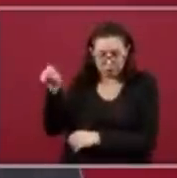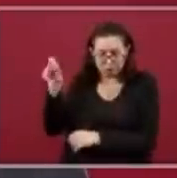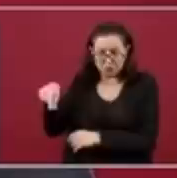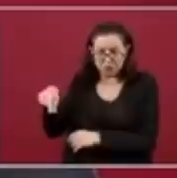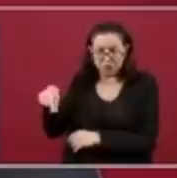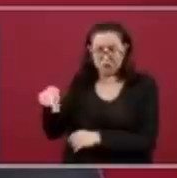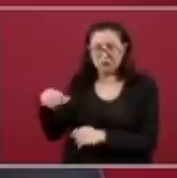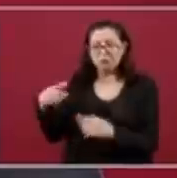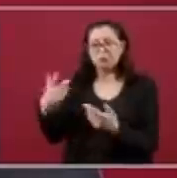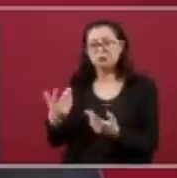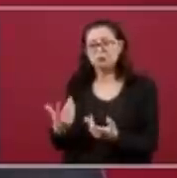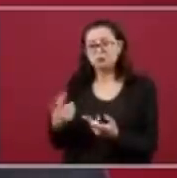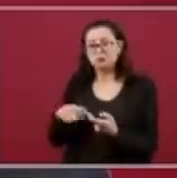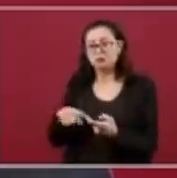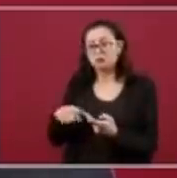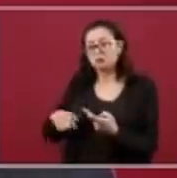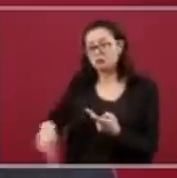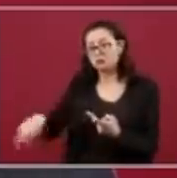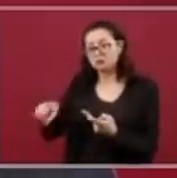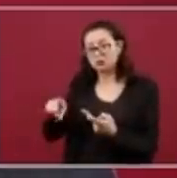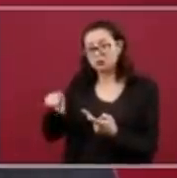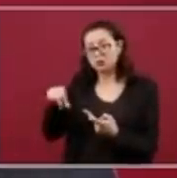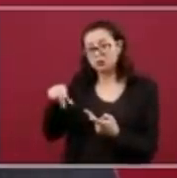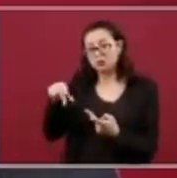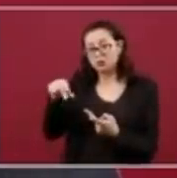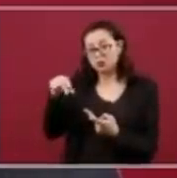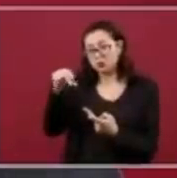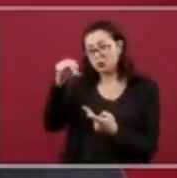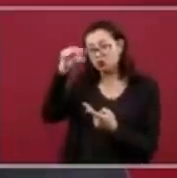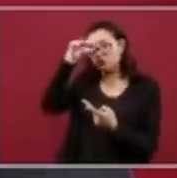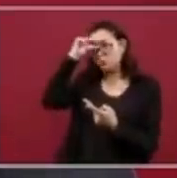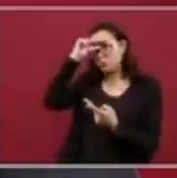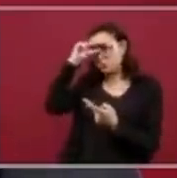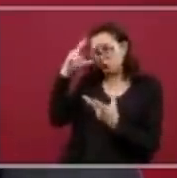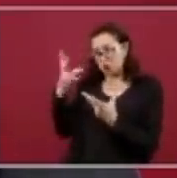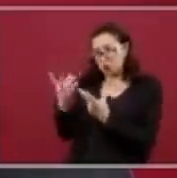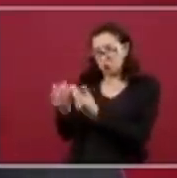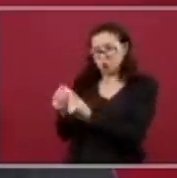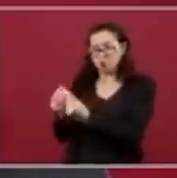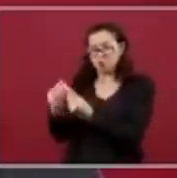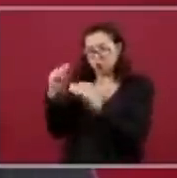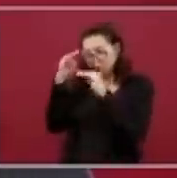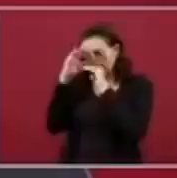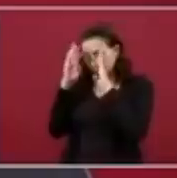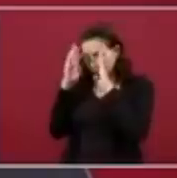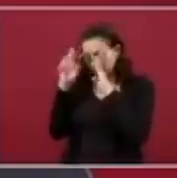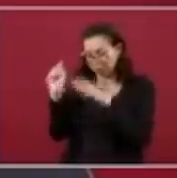los intelectuales orgánicos del conservadurismo en México,